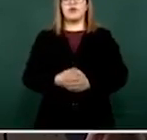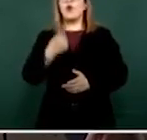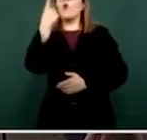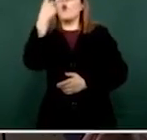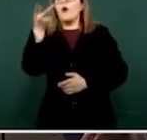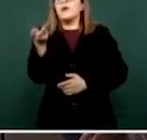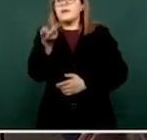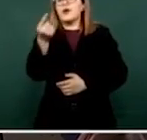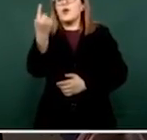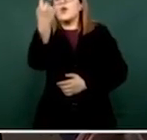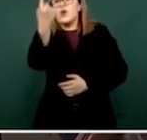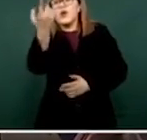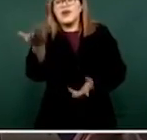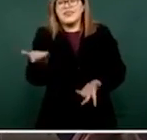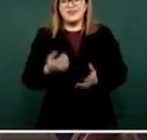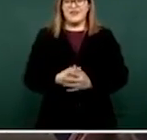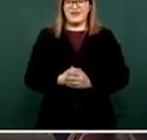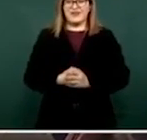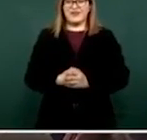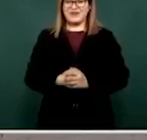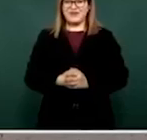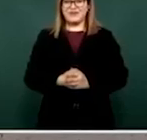Una. ¿Qué